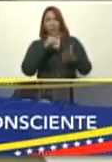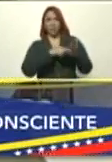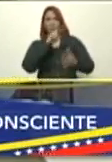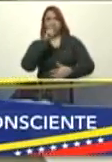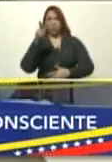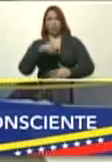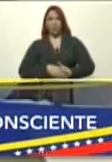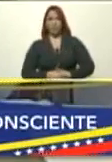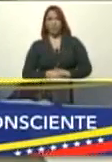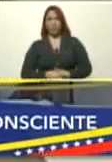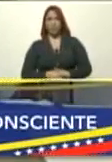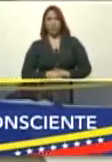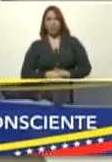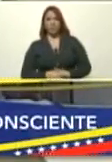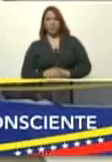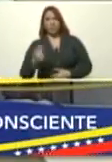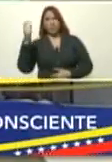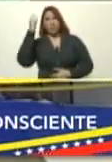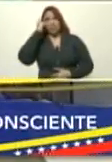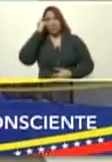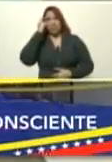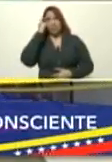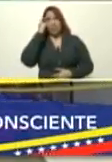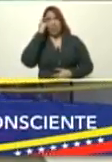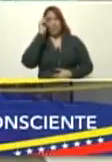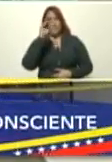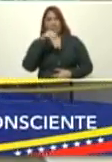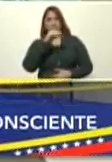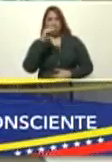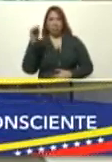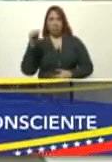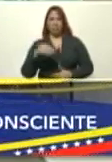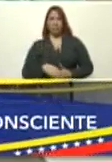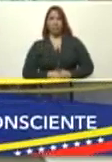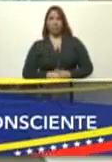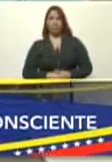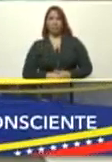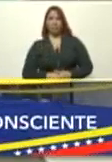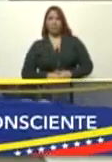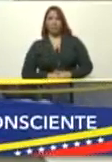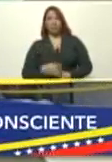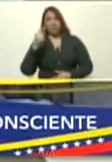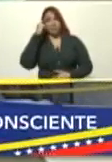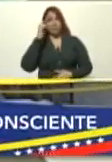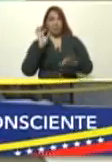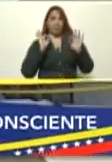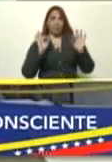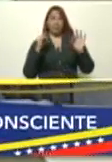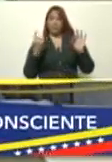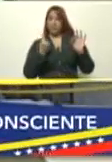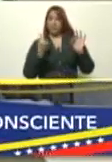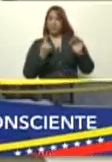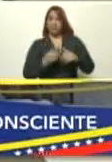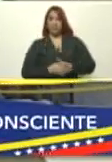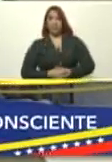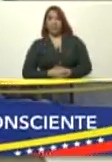22 del 2 del 2022, día bendito, bendecido, día especial, único,